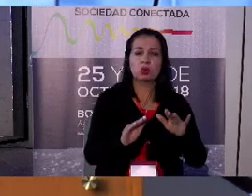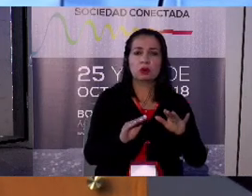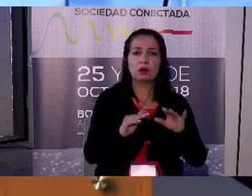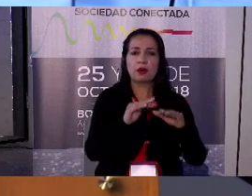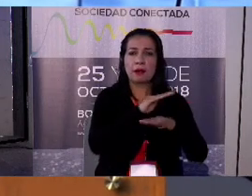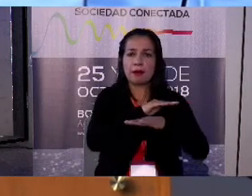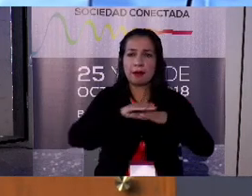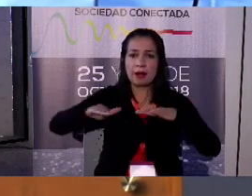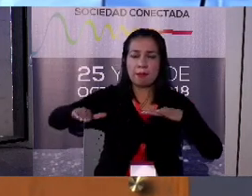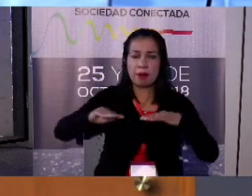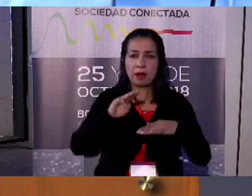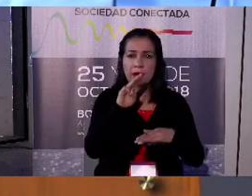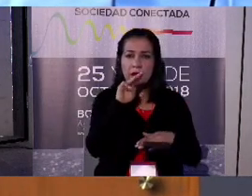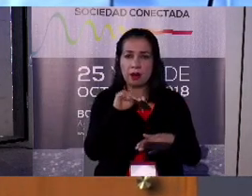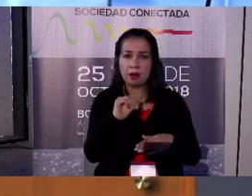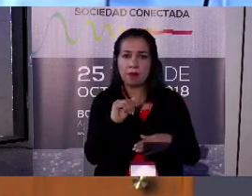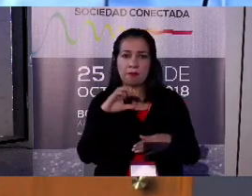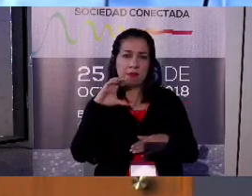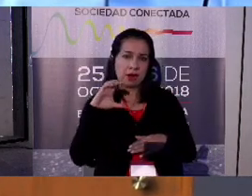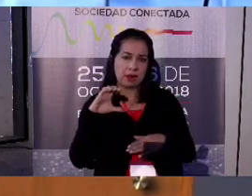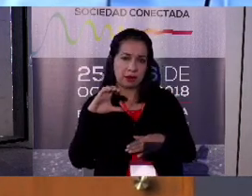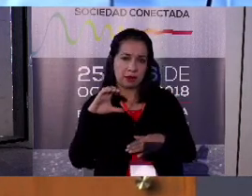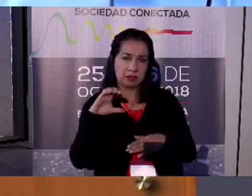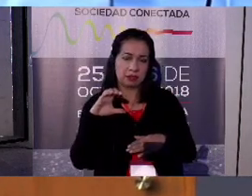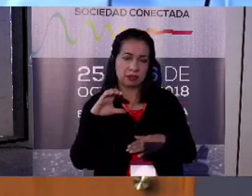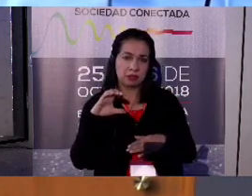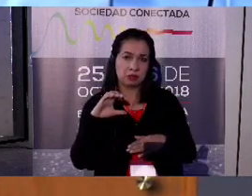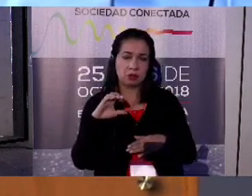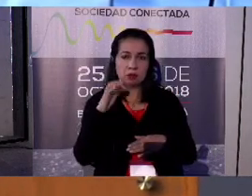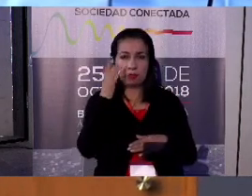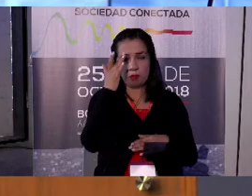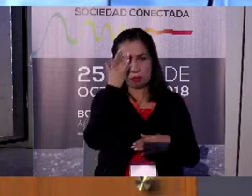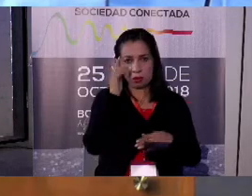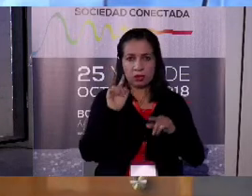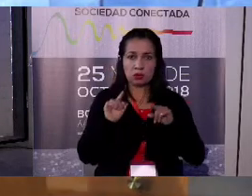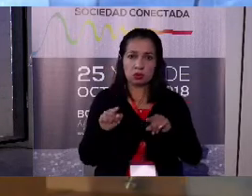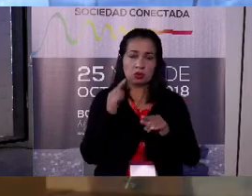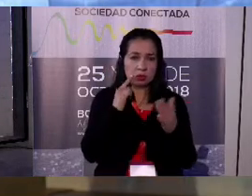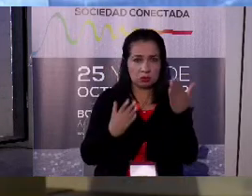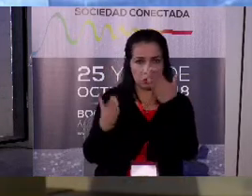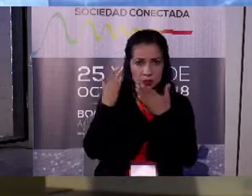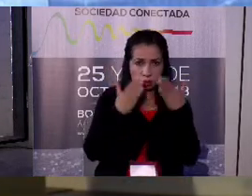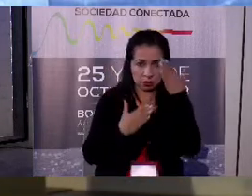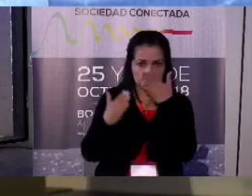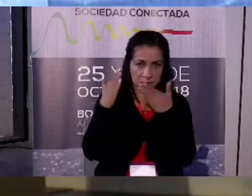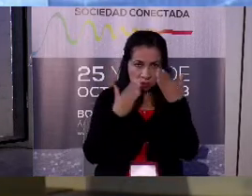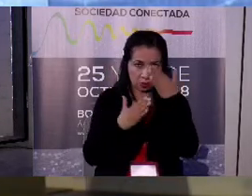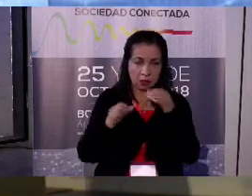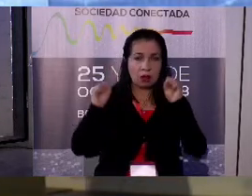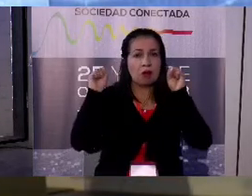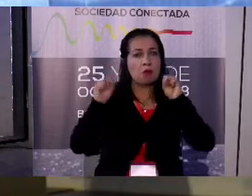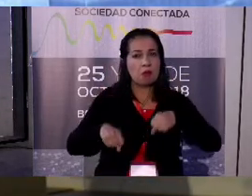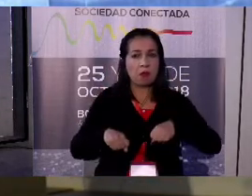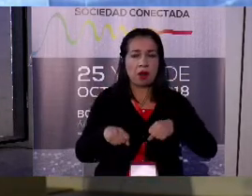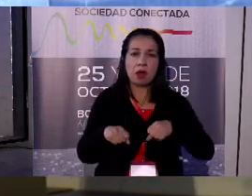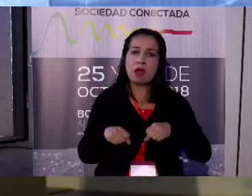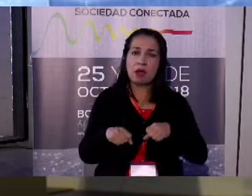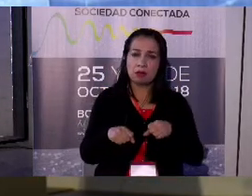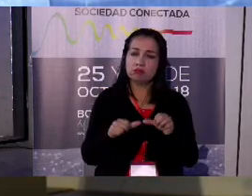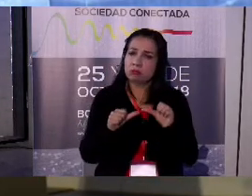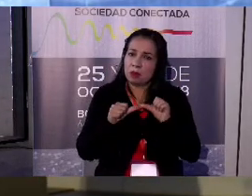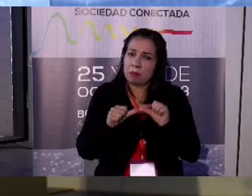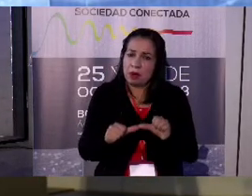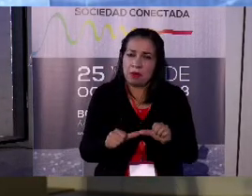puesto que tenemos esa simulación podemos implementar